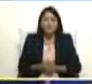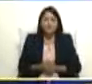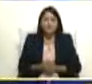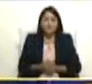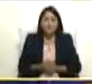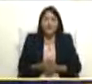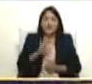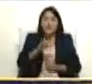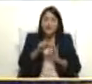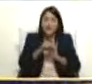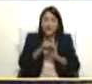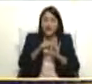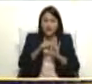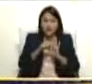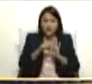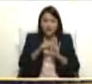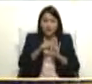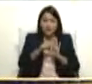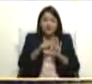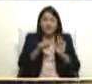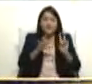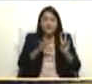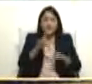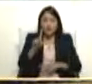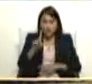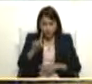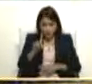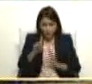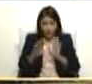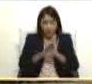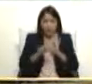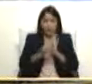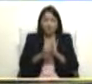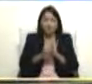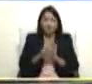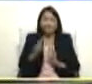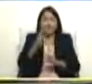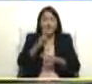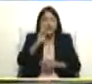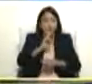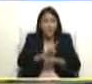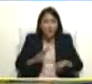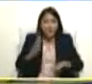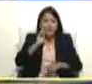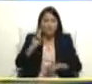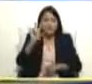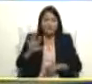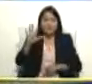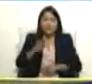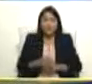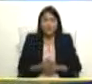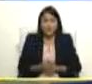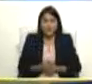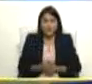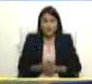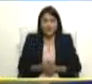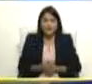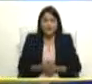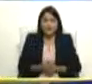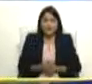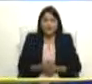lo previsto en el artículo 71 de la Constitución de la República Bolivariana de Venezuela.